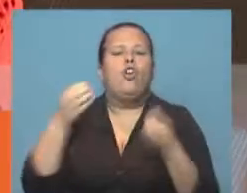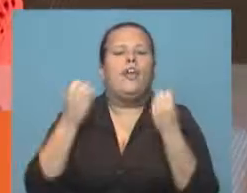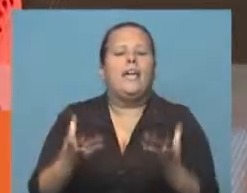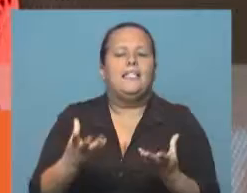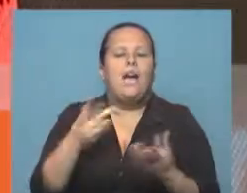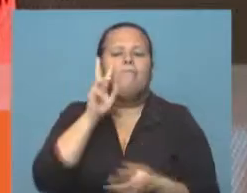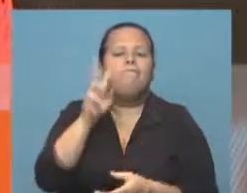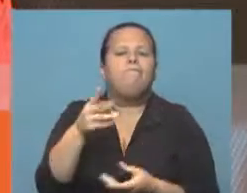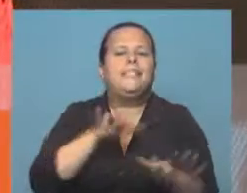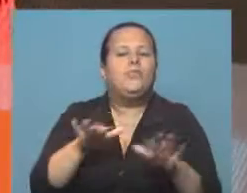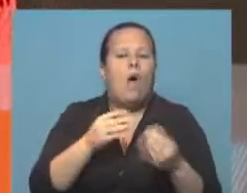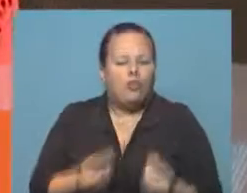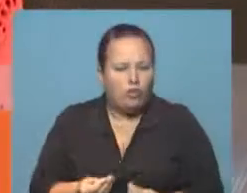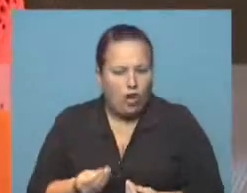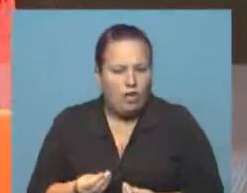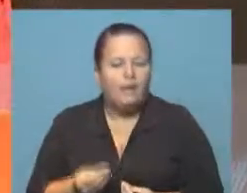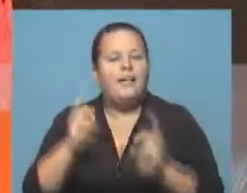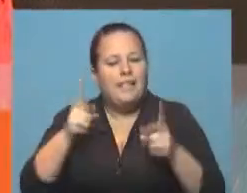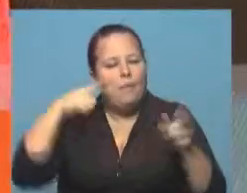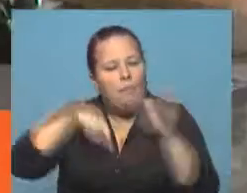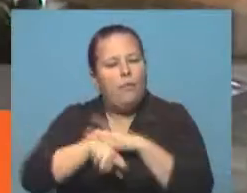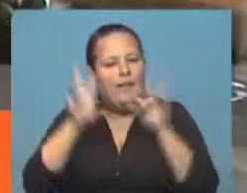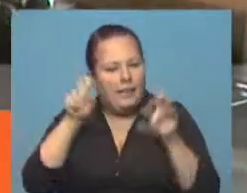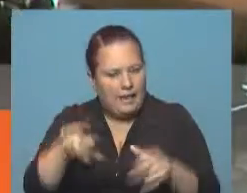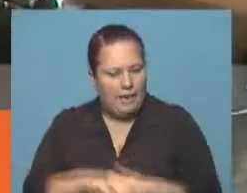cómo vieron esta situación y nos metemos bien en el tema.